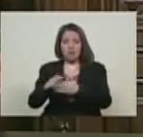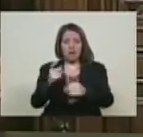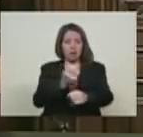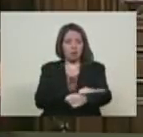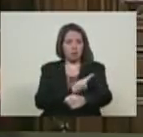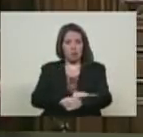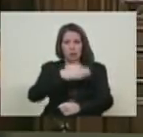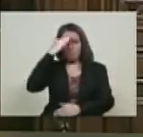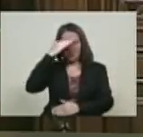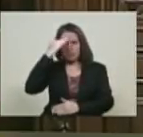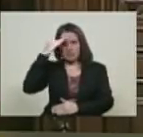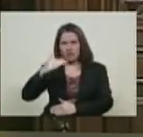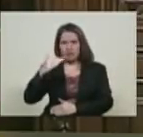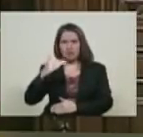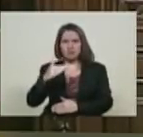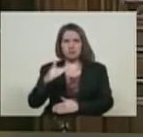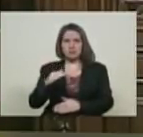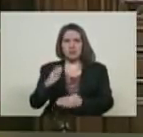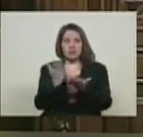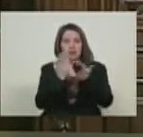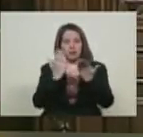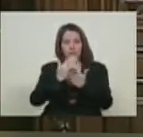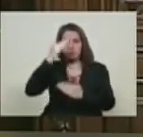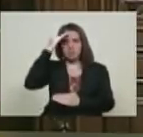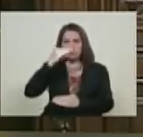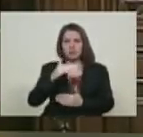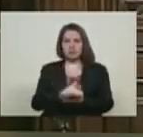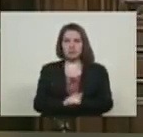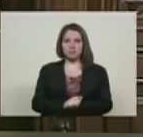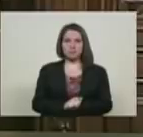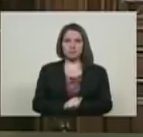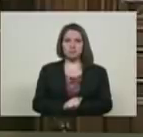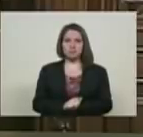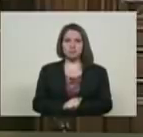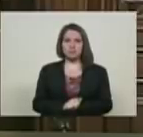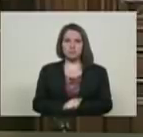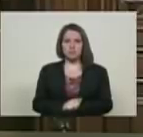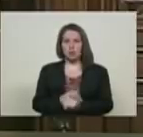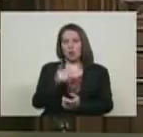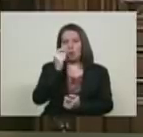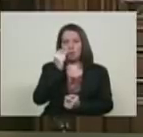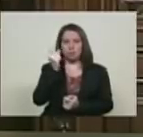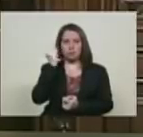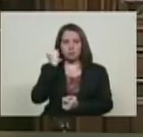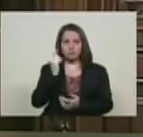cadetes de la Academia de la Guardia Nacional, cadetas,